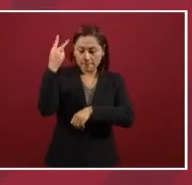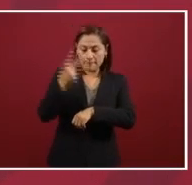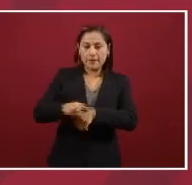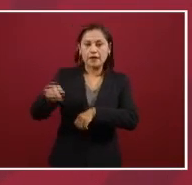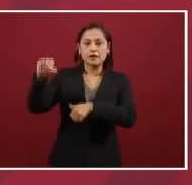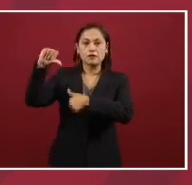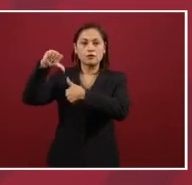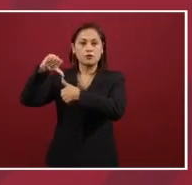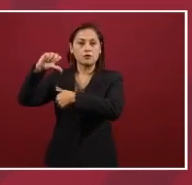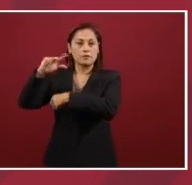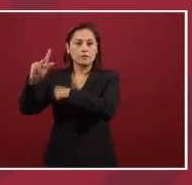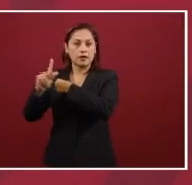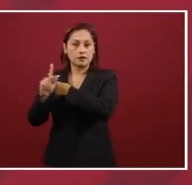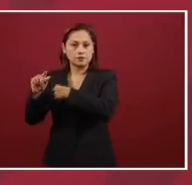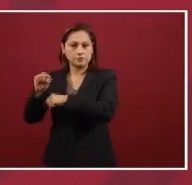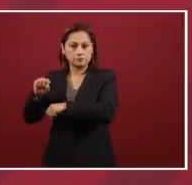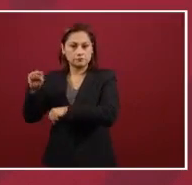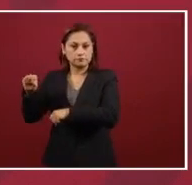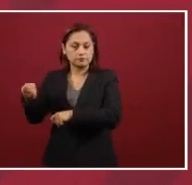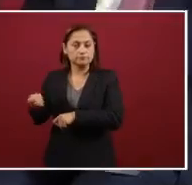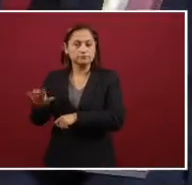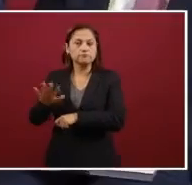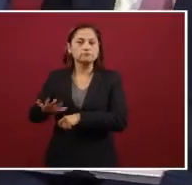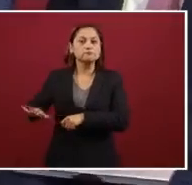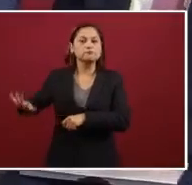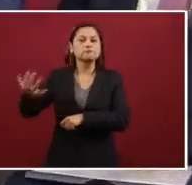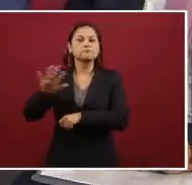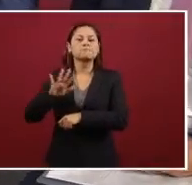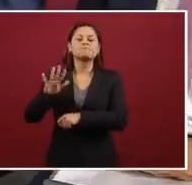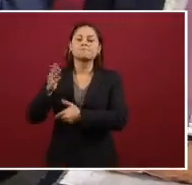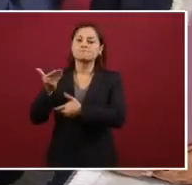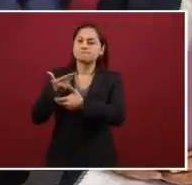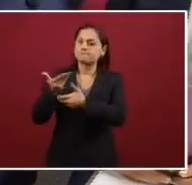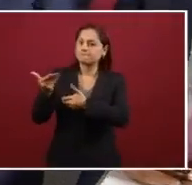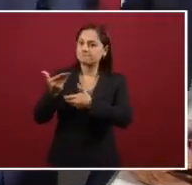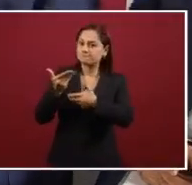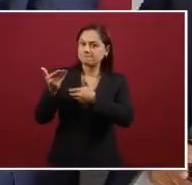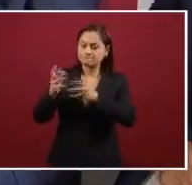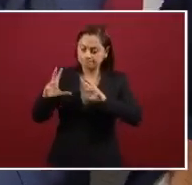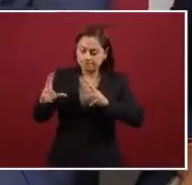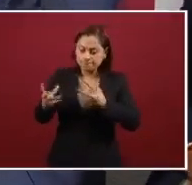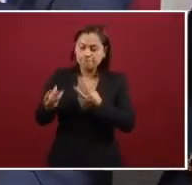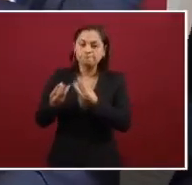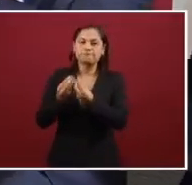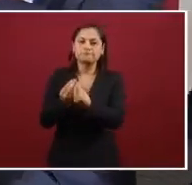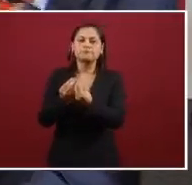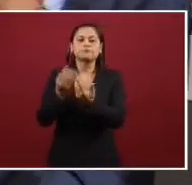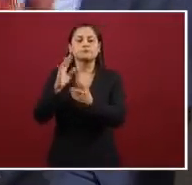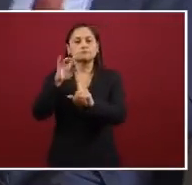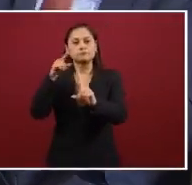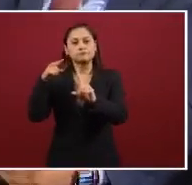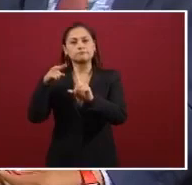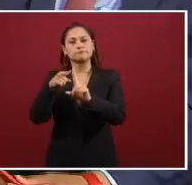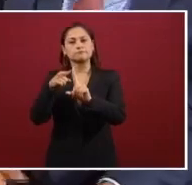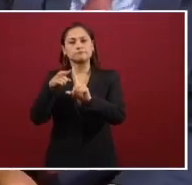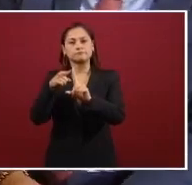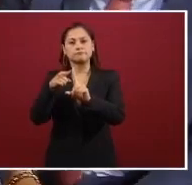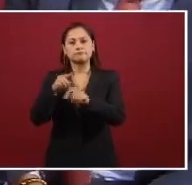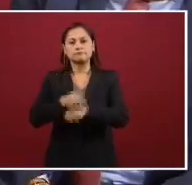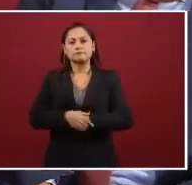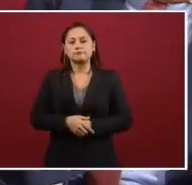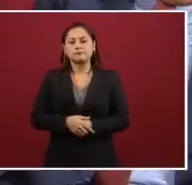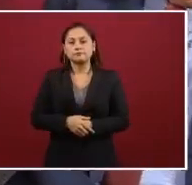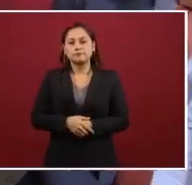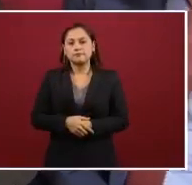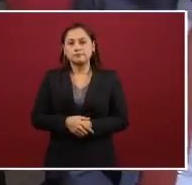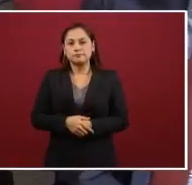Centroamérica para hacer todo lo posible y